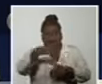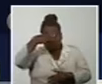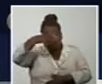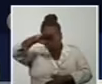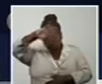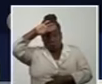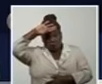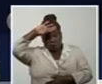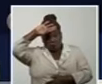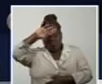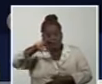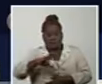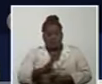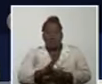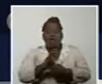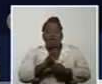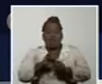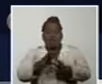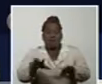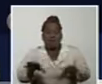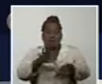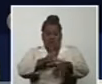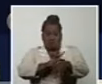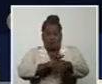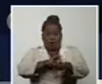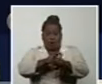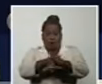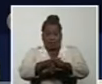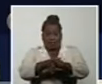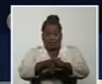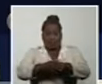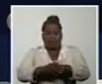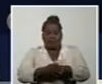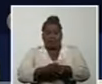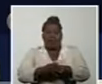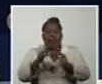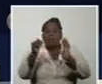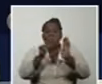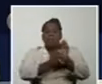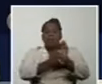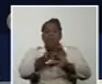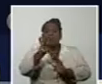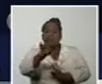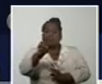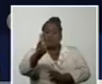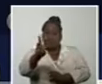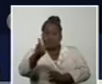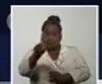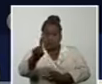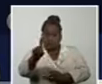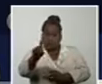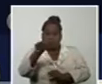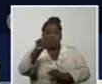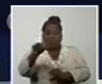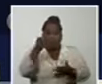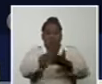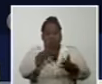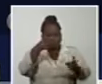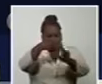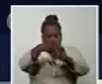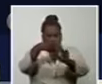la epidemia de esta enfermedad, de los 1.931 casos que se han confirmado,